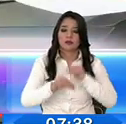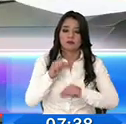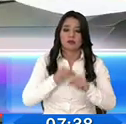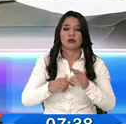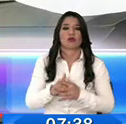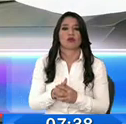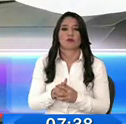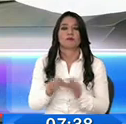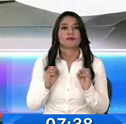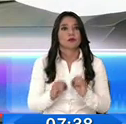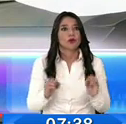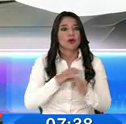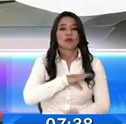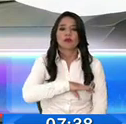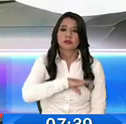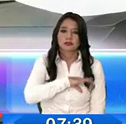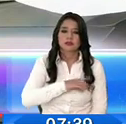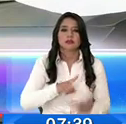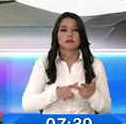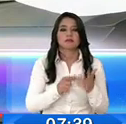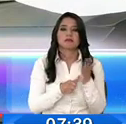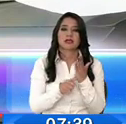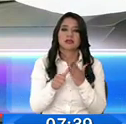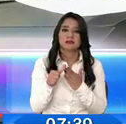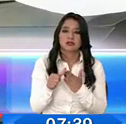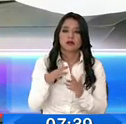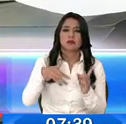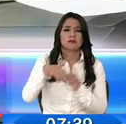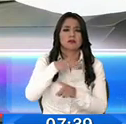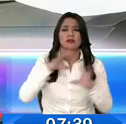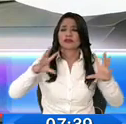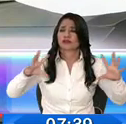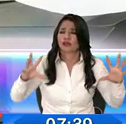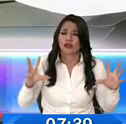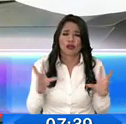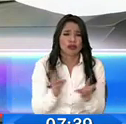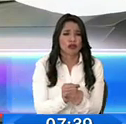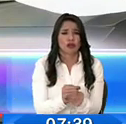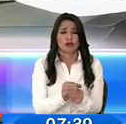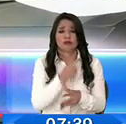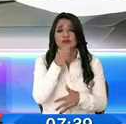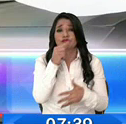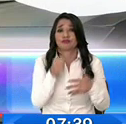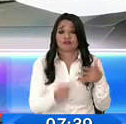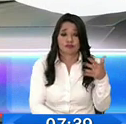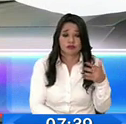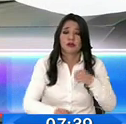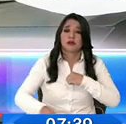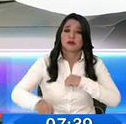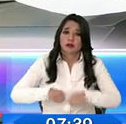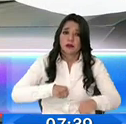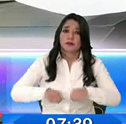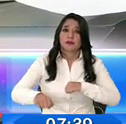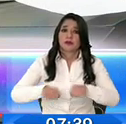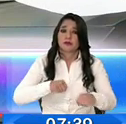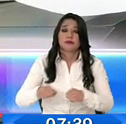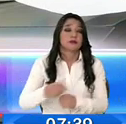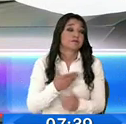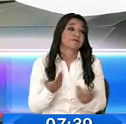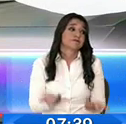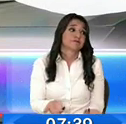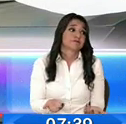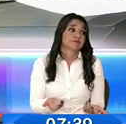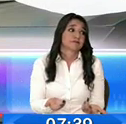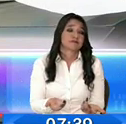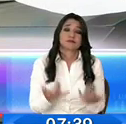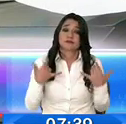tenemos municipios tenemos ministerio de medio ambiente bueno y le puedo dar una letanía que usted no va a terminar de escucharme en